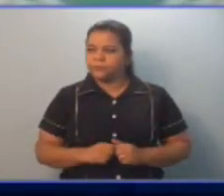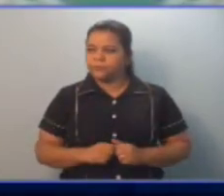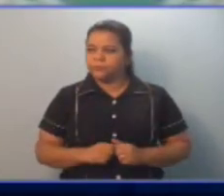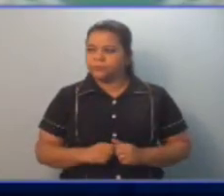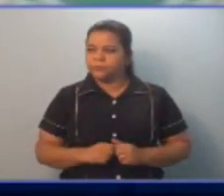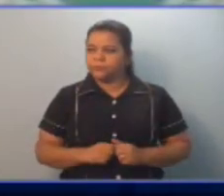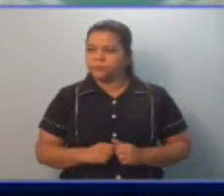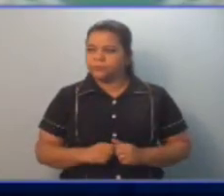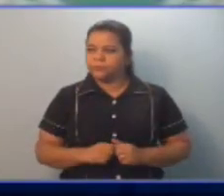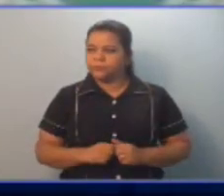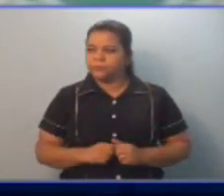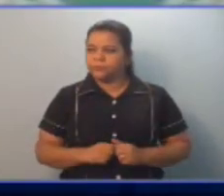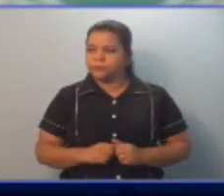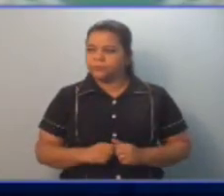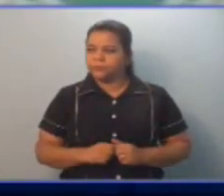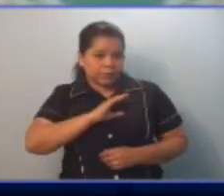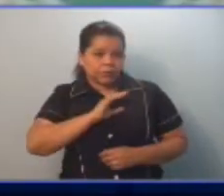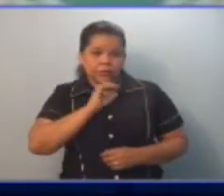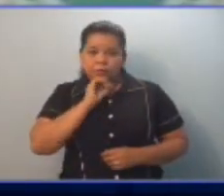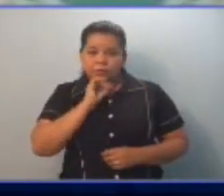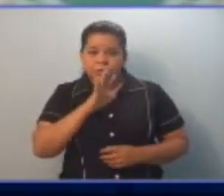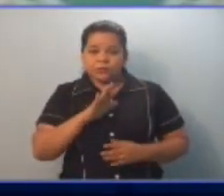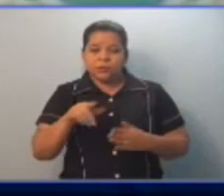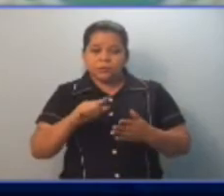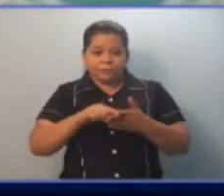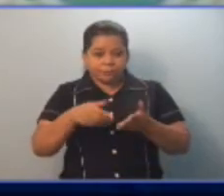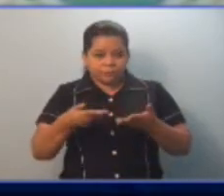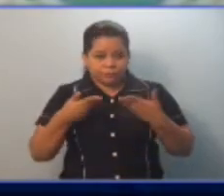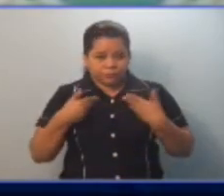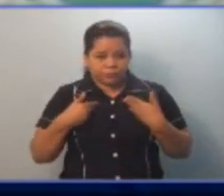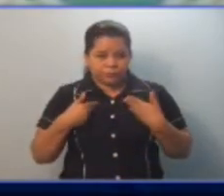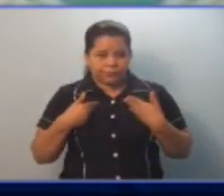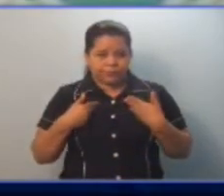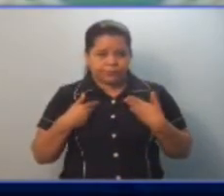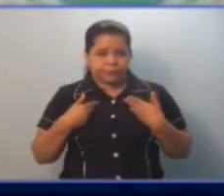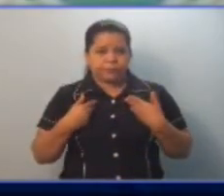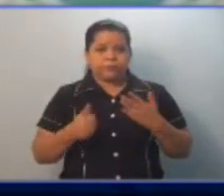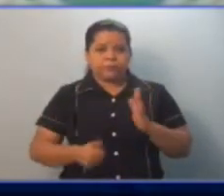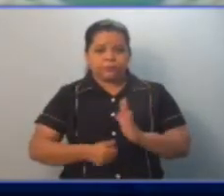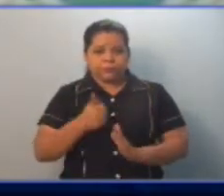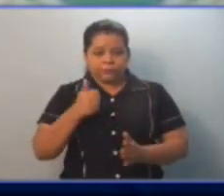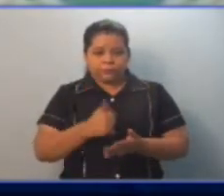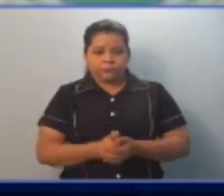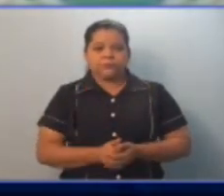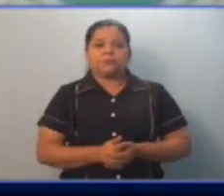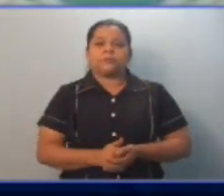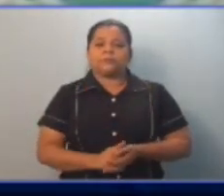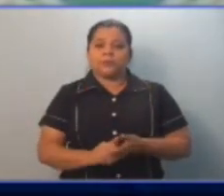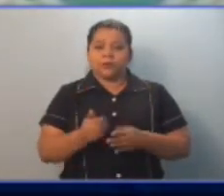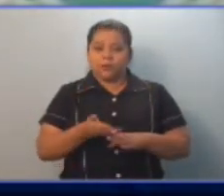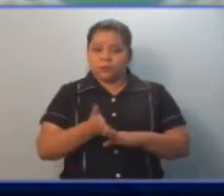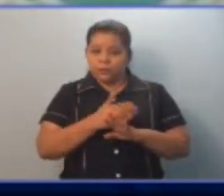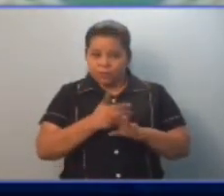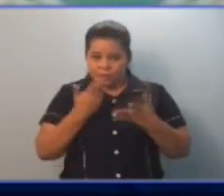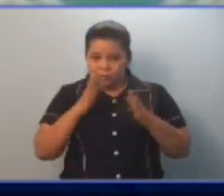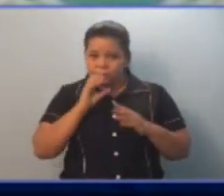esa característica de progresividad de los derechos humanos es, digamos que, una de las